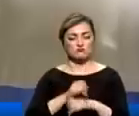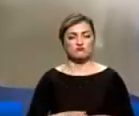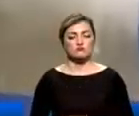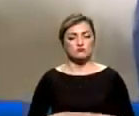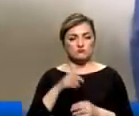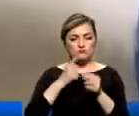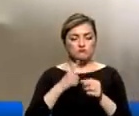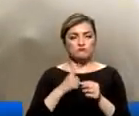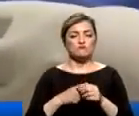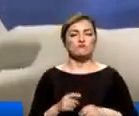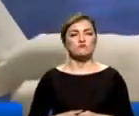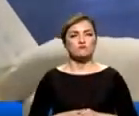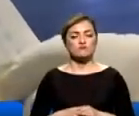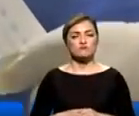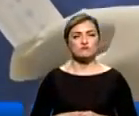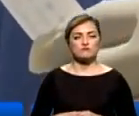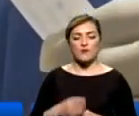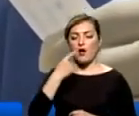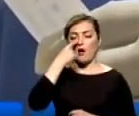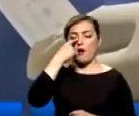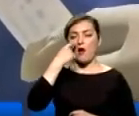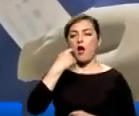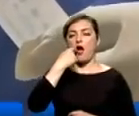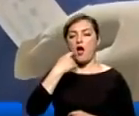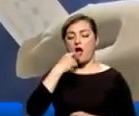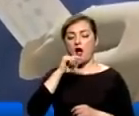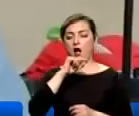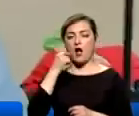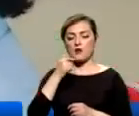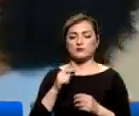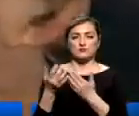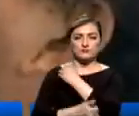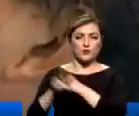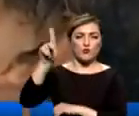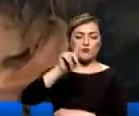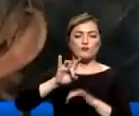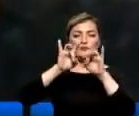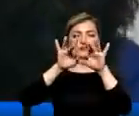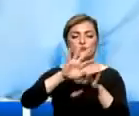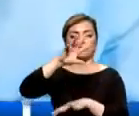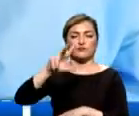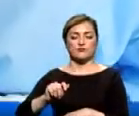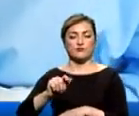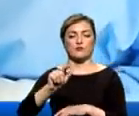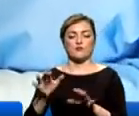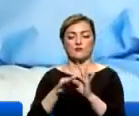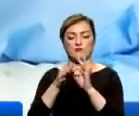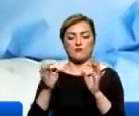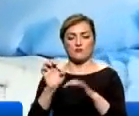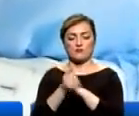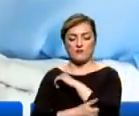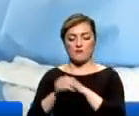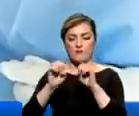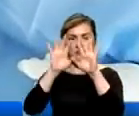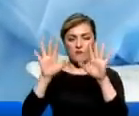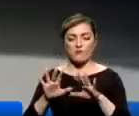de Quito al aplicar las pruebas de antígeno a los viajeros provenientes de Reino Unido, Australia, Sudáfrica y la Unión Europea, tal